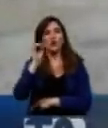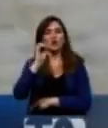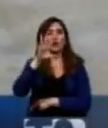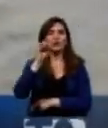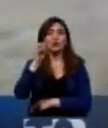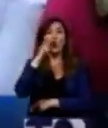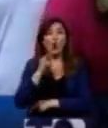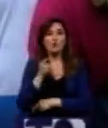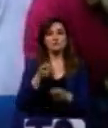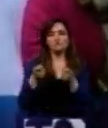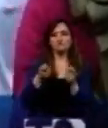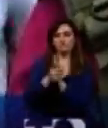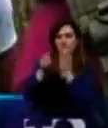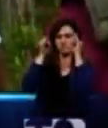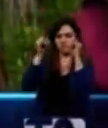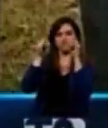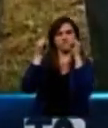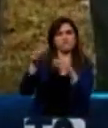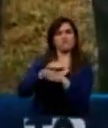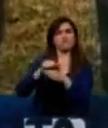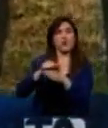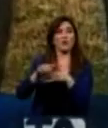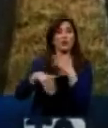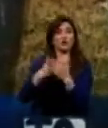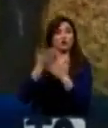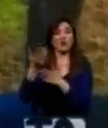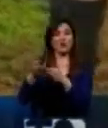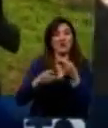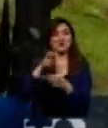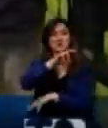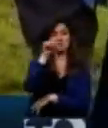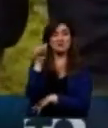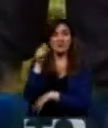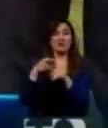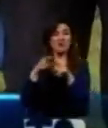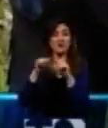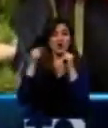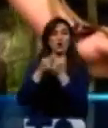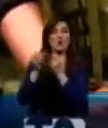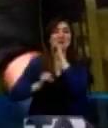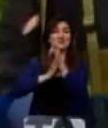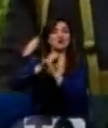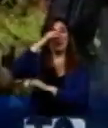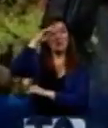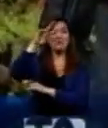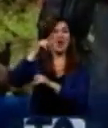500 hombres. Esta estructura, dependiente de narcotraficantes y emisarios de cárteles internacionales, se opone